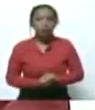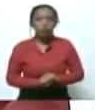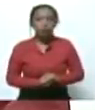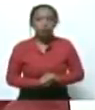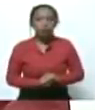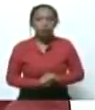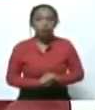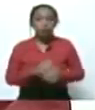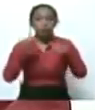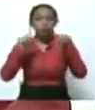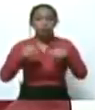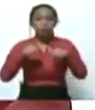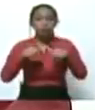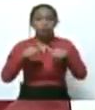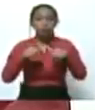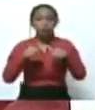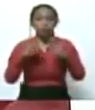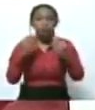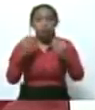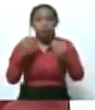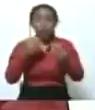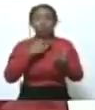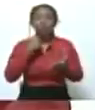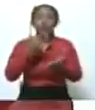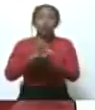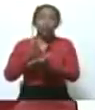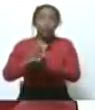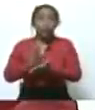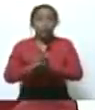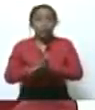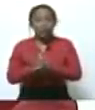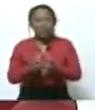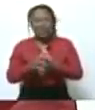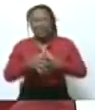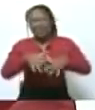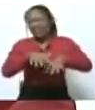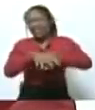Aquí la cantidad de muertos hubiese sido enorme,